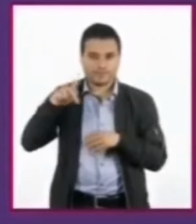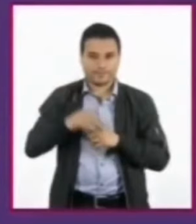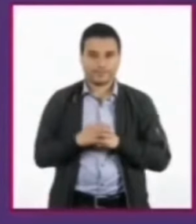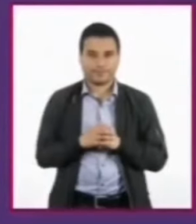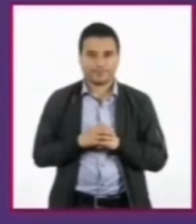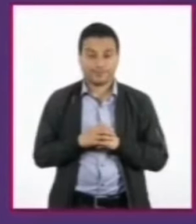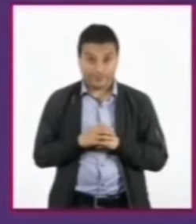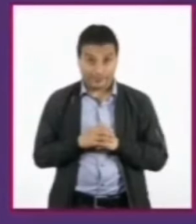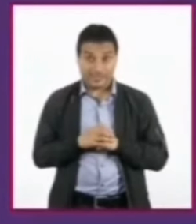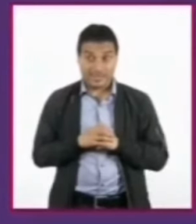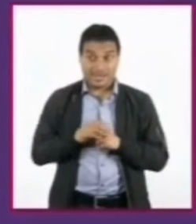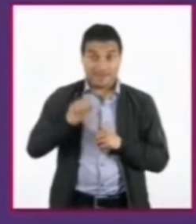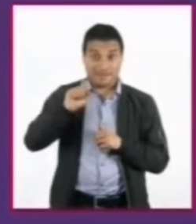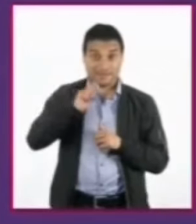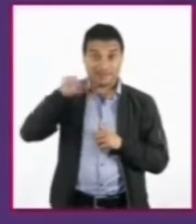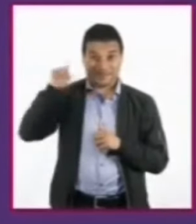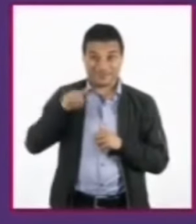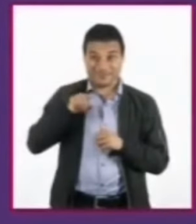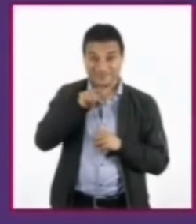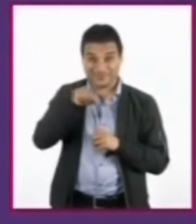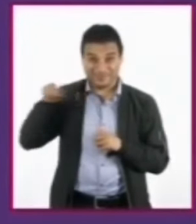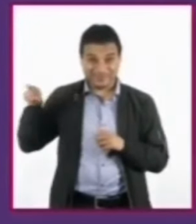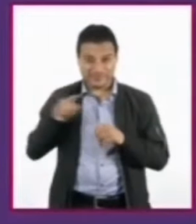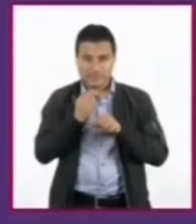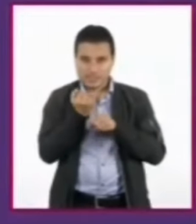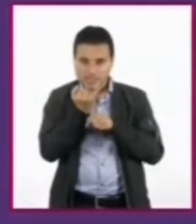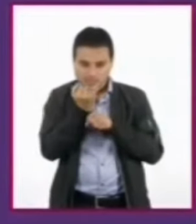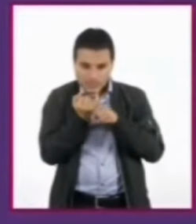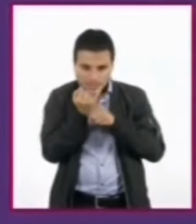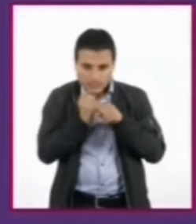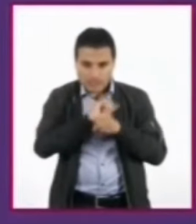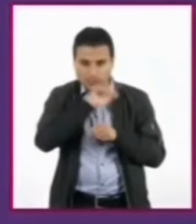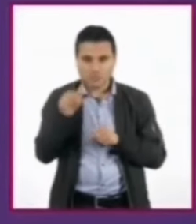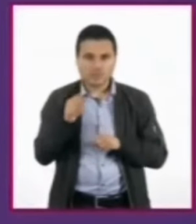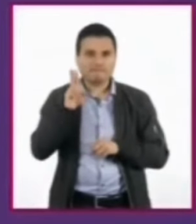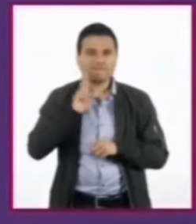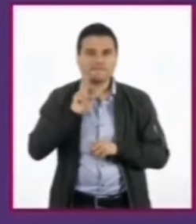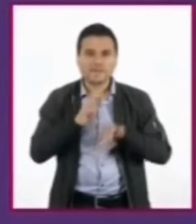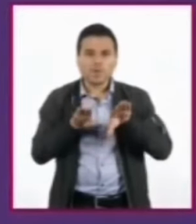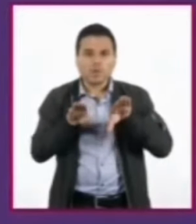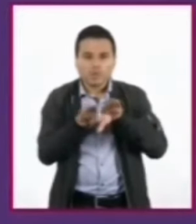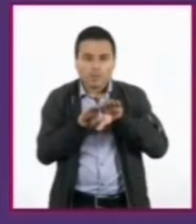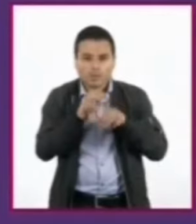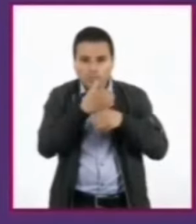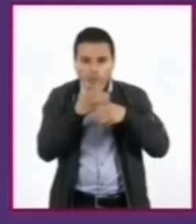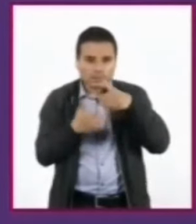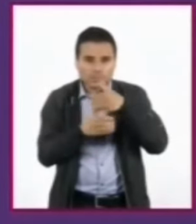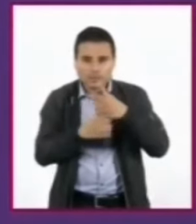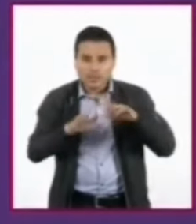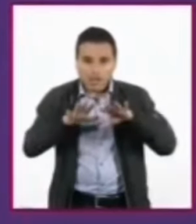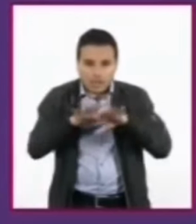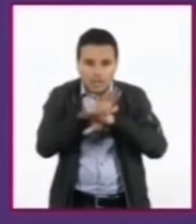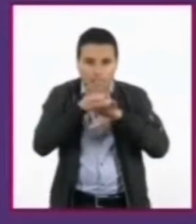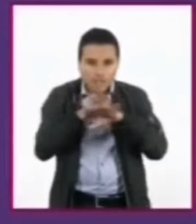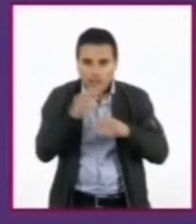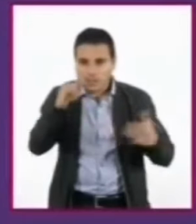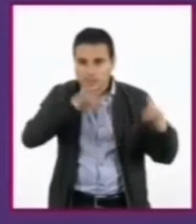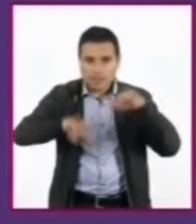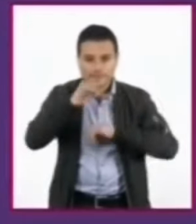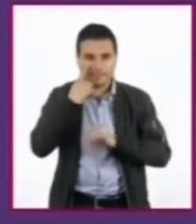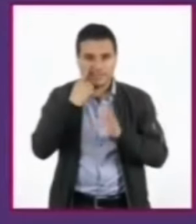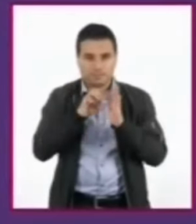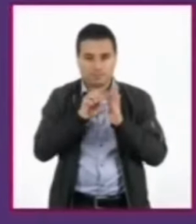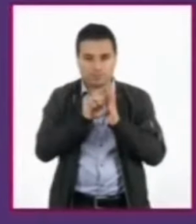trabajo de los alquimistas permitió avanzar en el uso de técnicas y dispositivos para transformar los materiales. Por